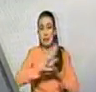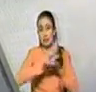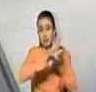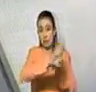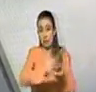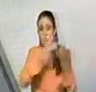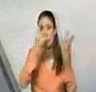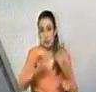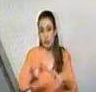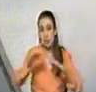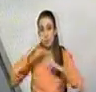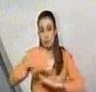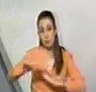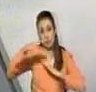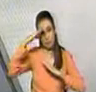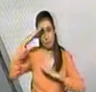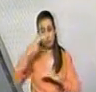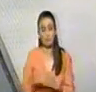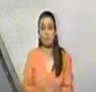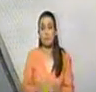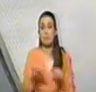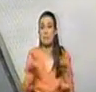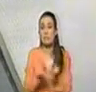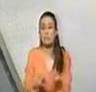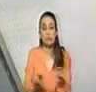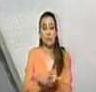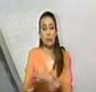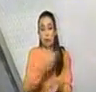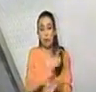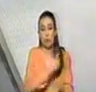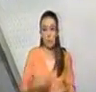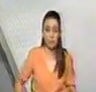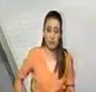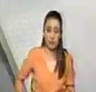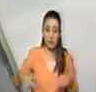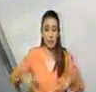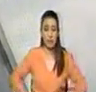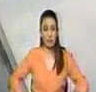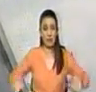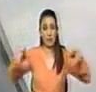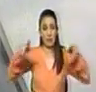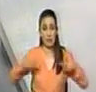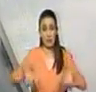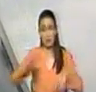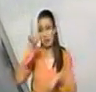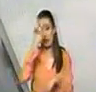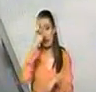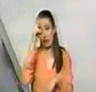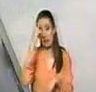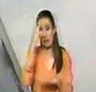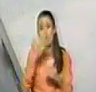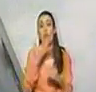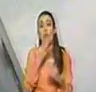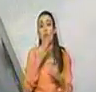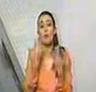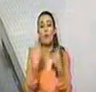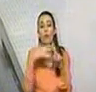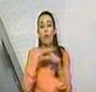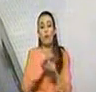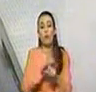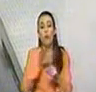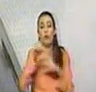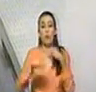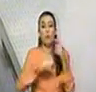Armadas y la Policía Nacional. El presidente de la República, Lenín Moreno, adujo como un error de redacción la inclusión de este tema